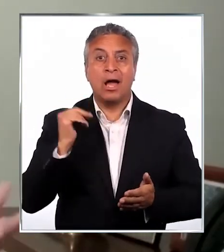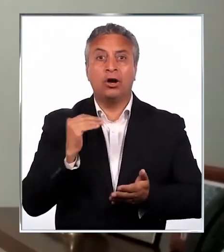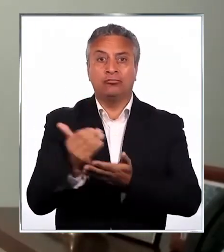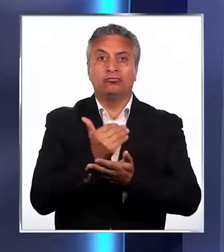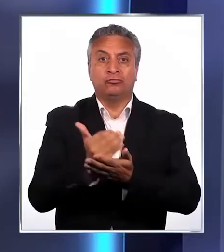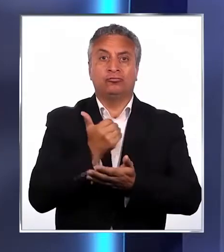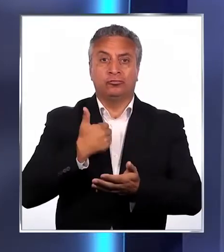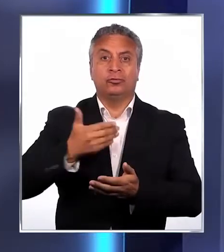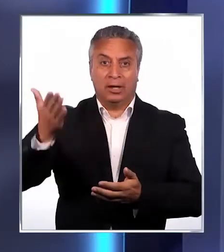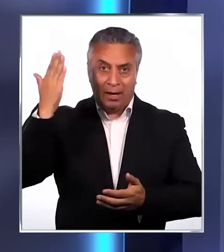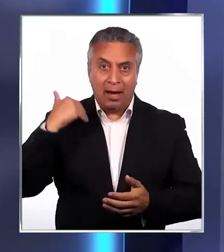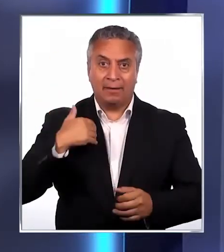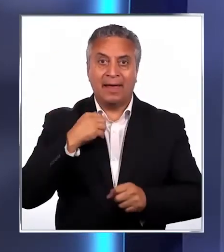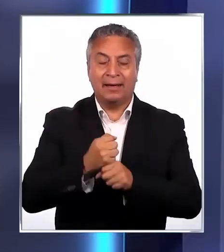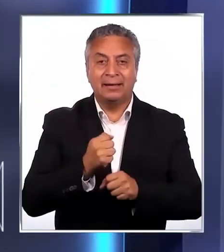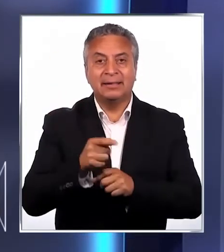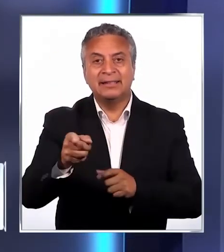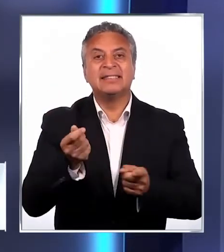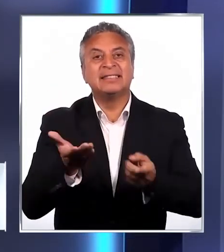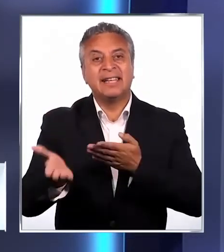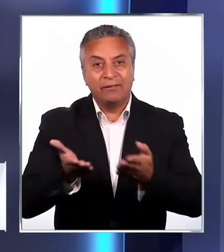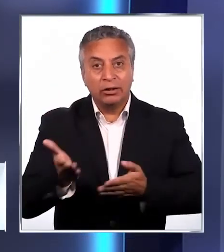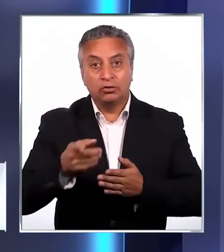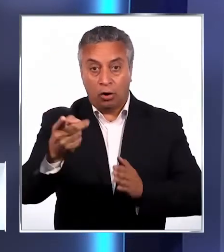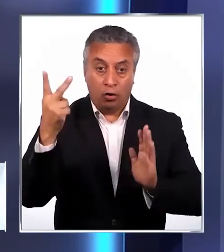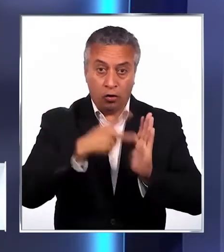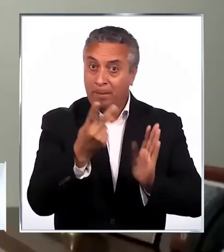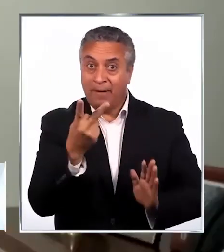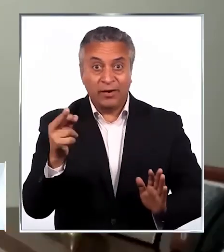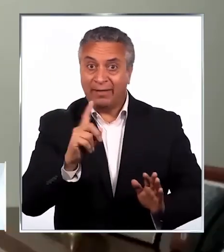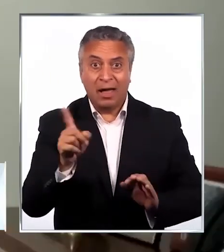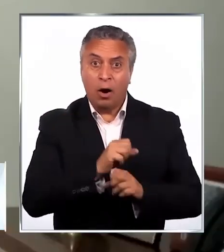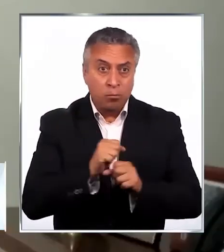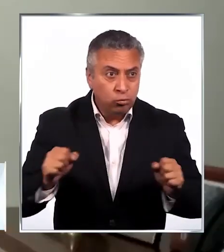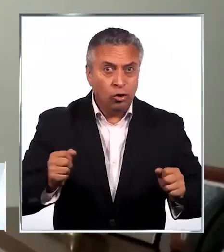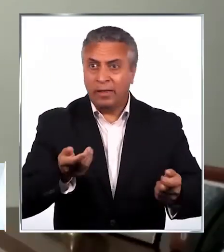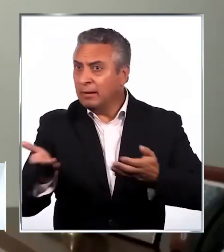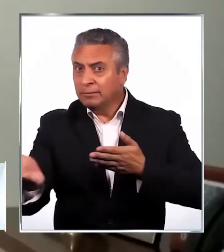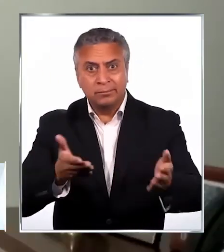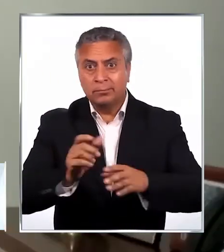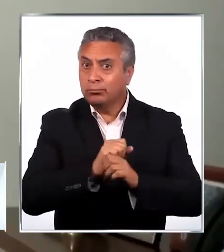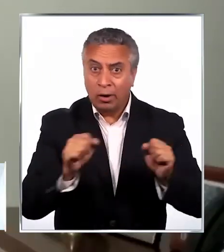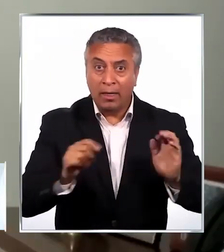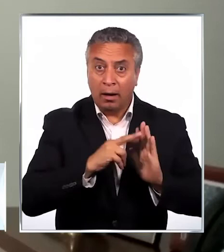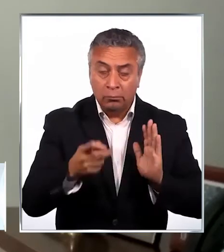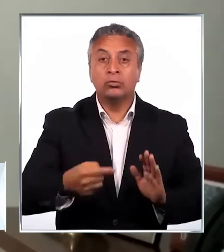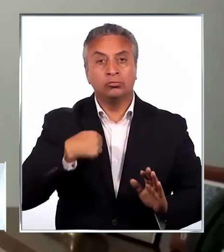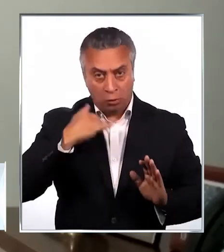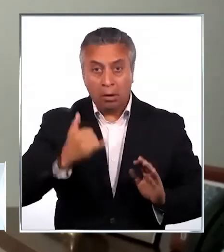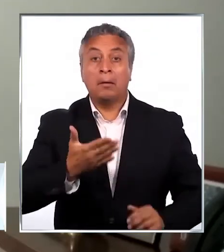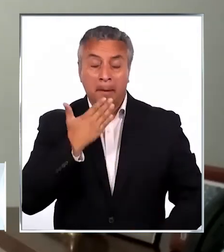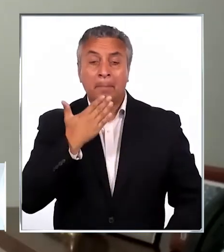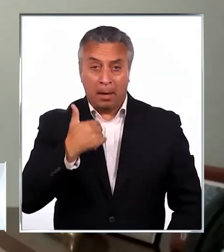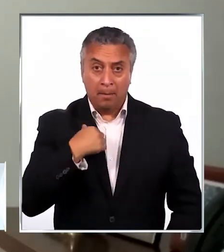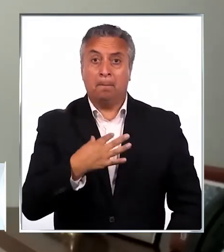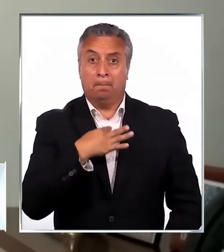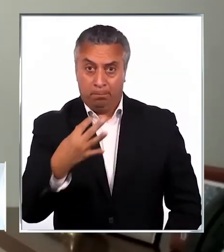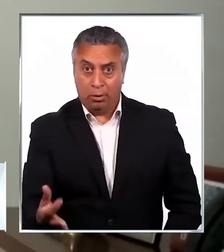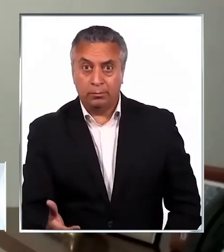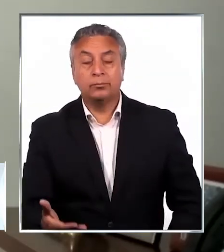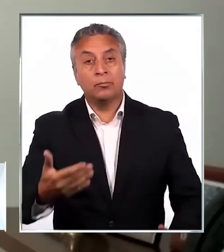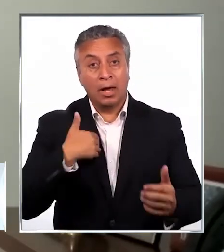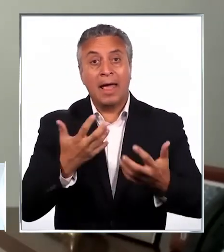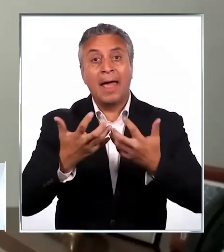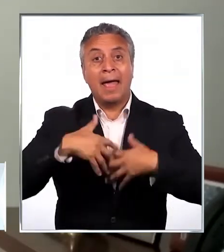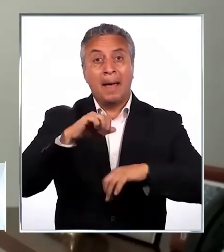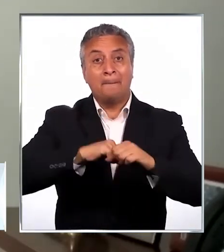porque yo trabajaba en eventos o en prestaciones de servicio y el 2020 no pude por las cuarentenas, las transiciones, también voy a calificar. Y